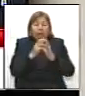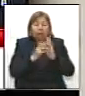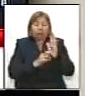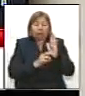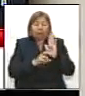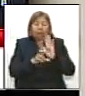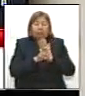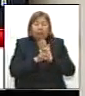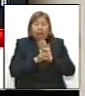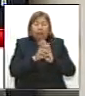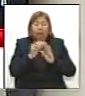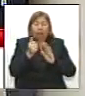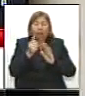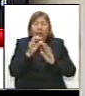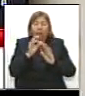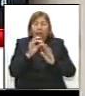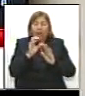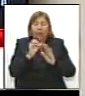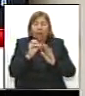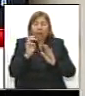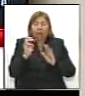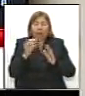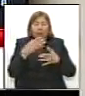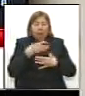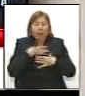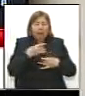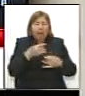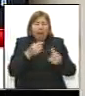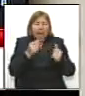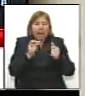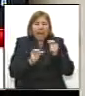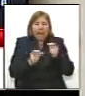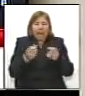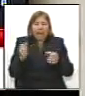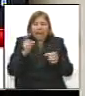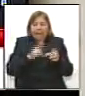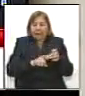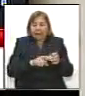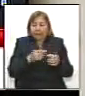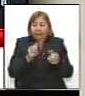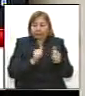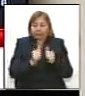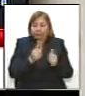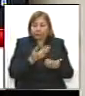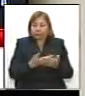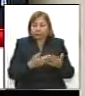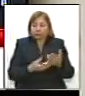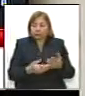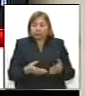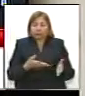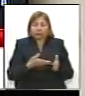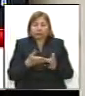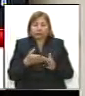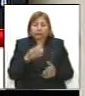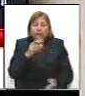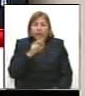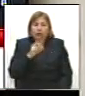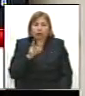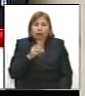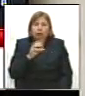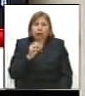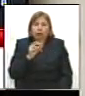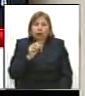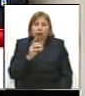1906, que propone declarar de interés nacional la promoción e inclusión del corredor turístico del Valle del Sondondo, ubicado